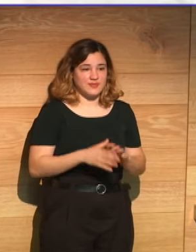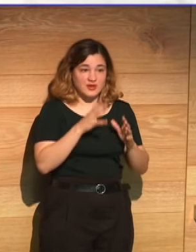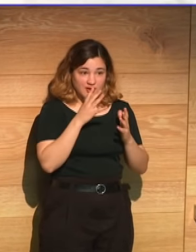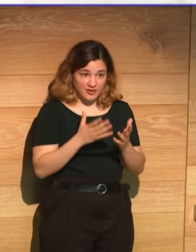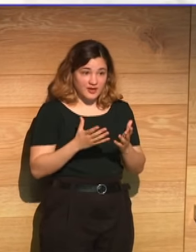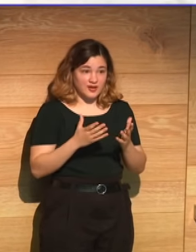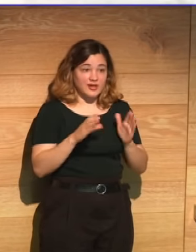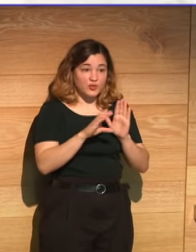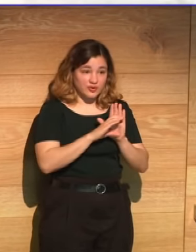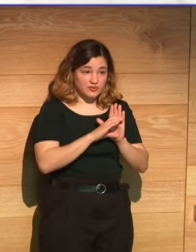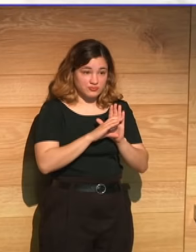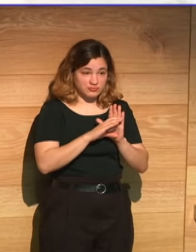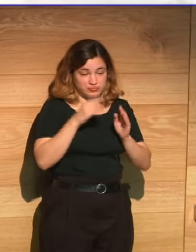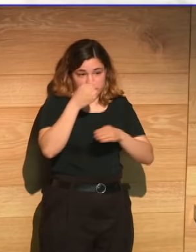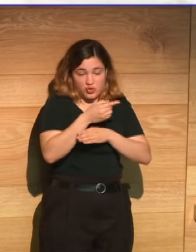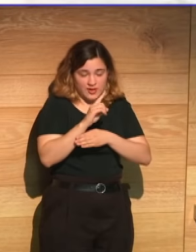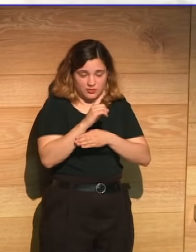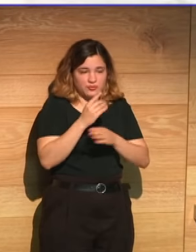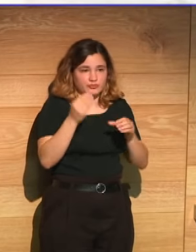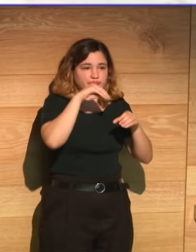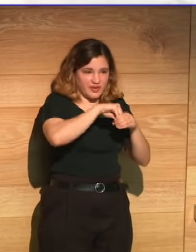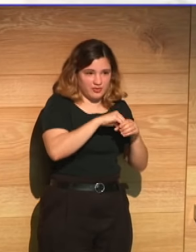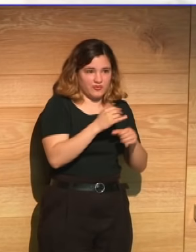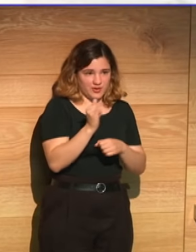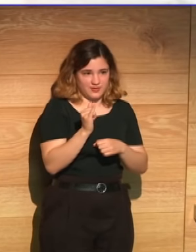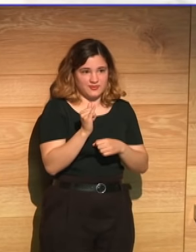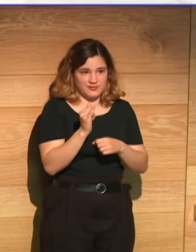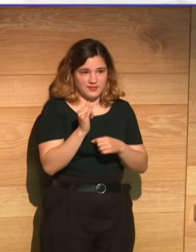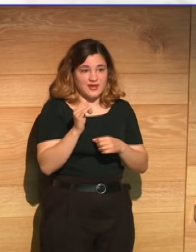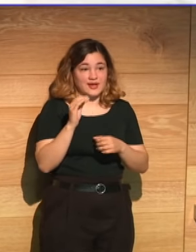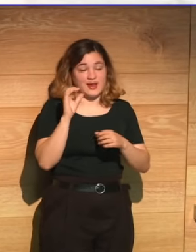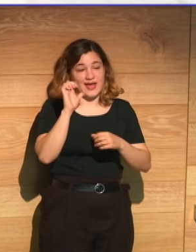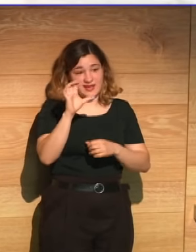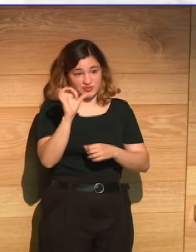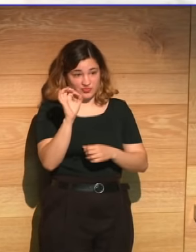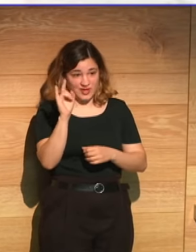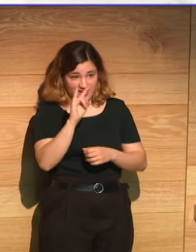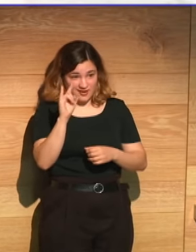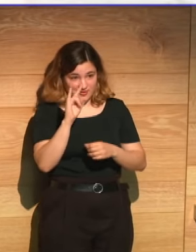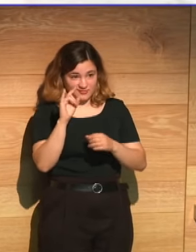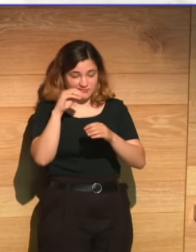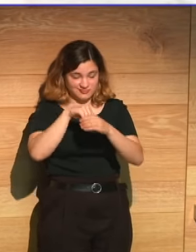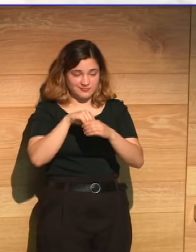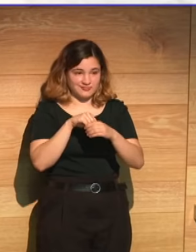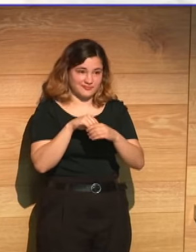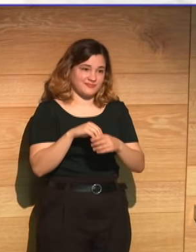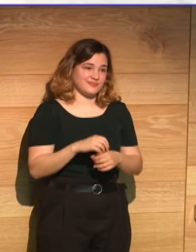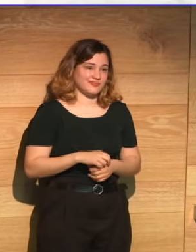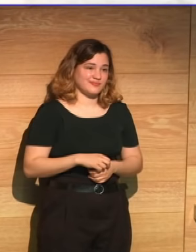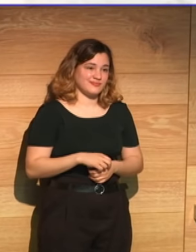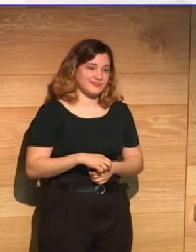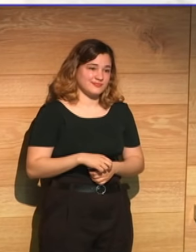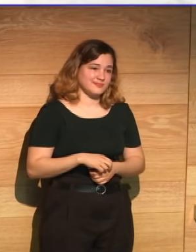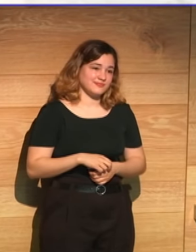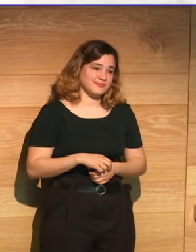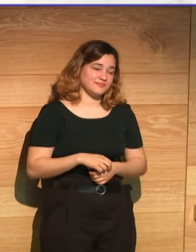no obligatorio de la educación secundaria de Canarias, y que desde hace 2 años también se está